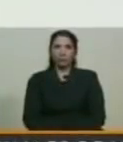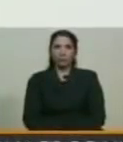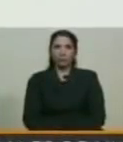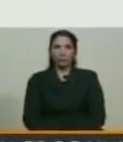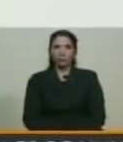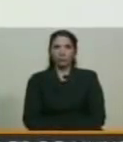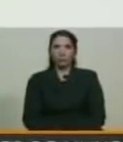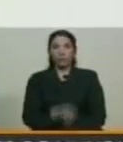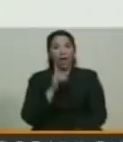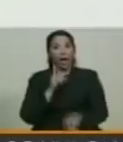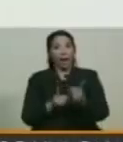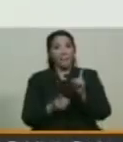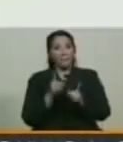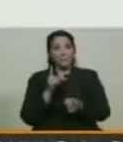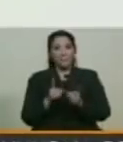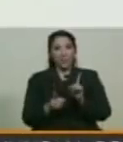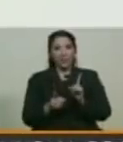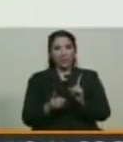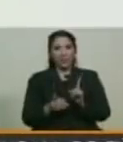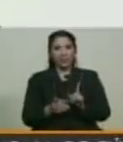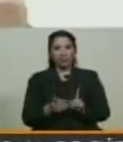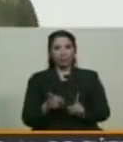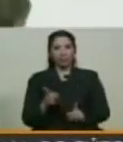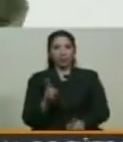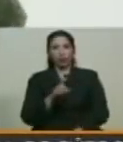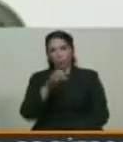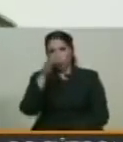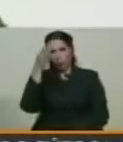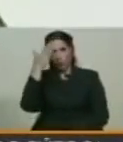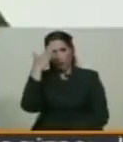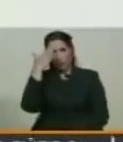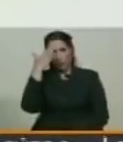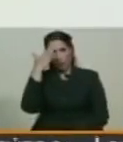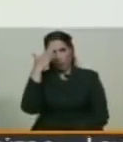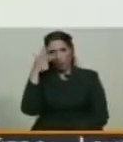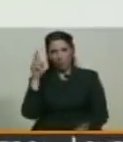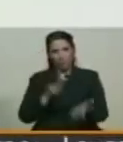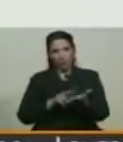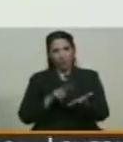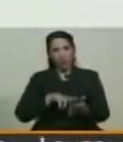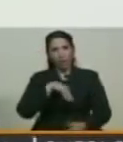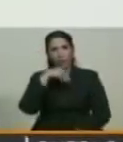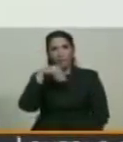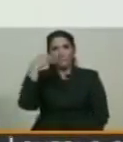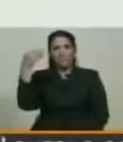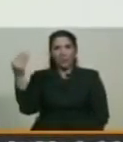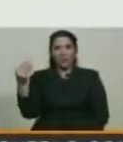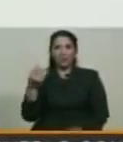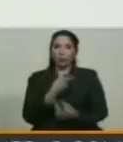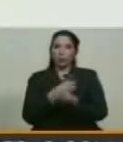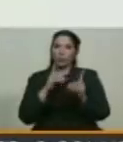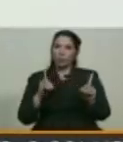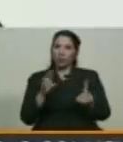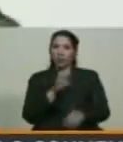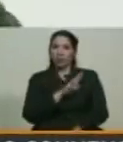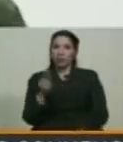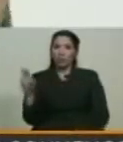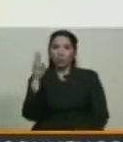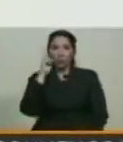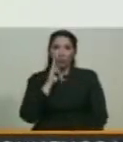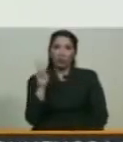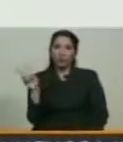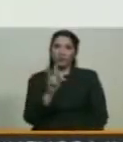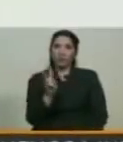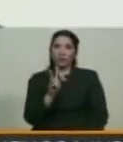a veces no se ha interpretado el verdadero espíritu democrático en la República Bolivariana de Venezuela, que es